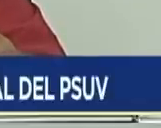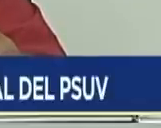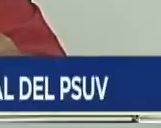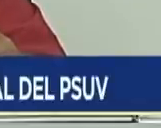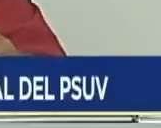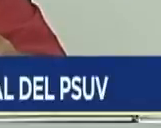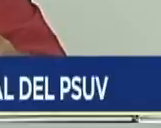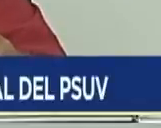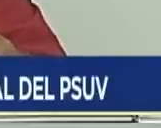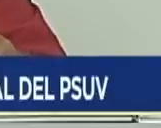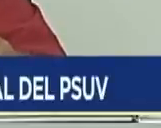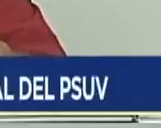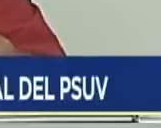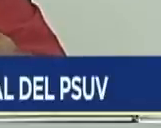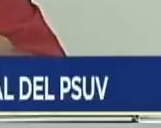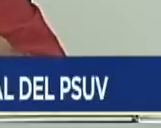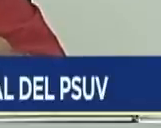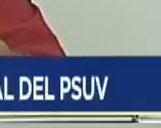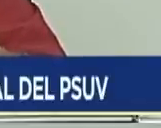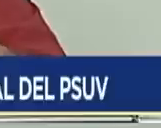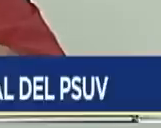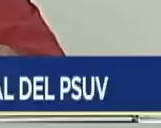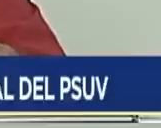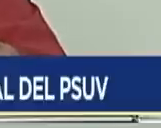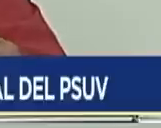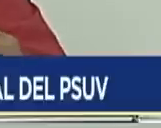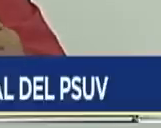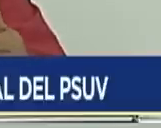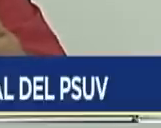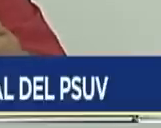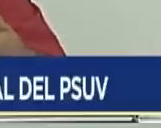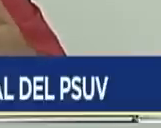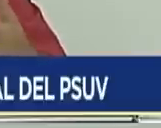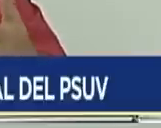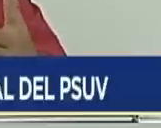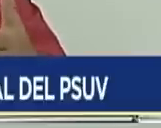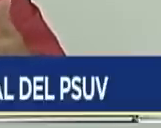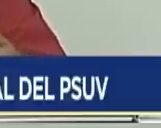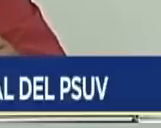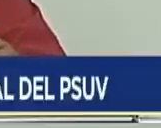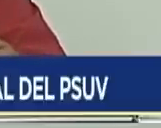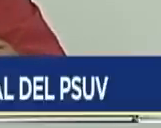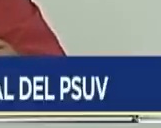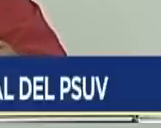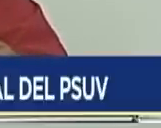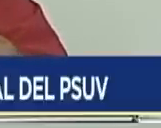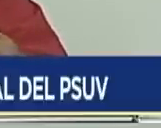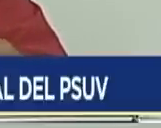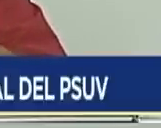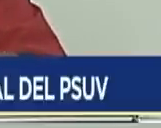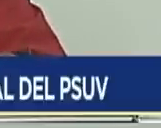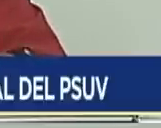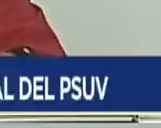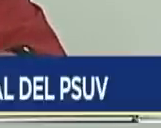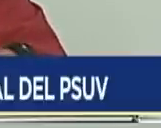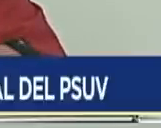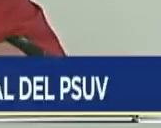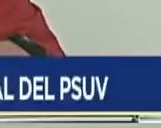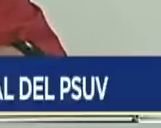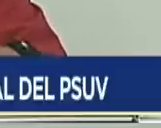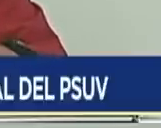jefe de la Liga Venezolana de Béisbol Profesional era este señor Ramón Guillermo Aveledo, y él, de manera